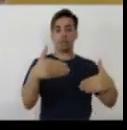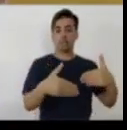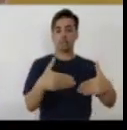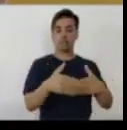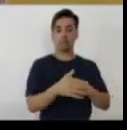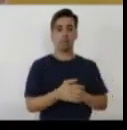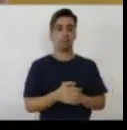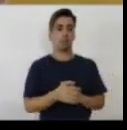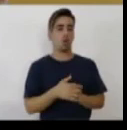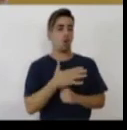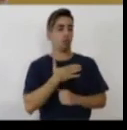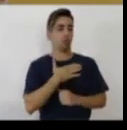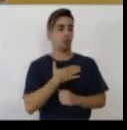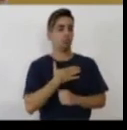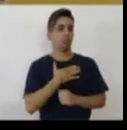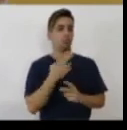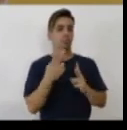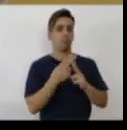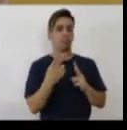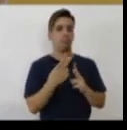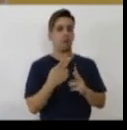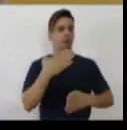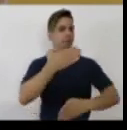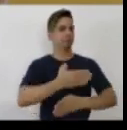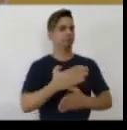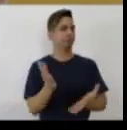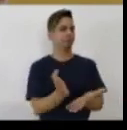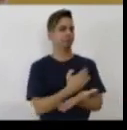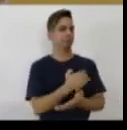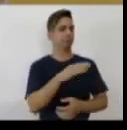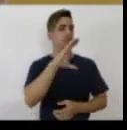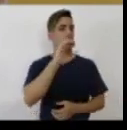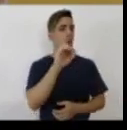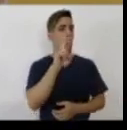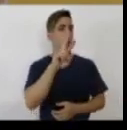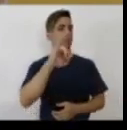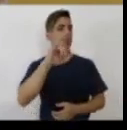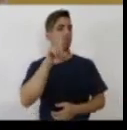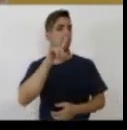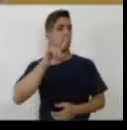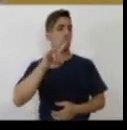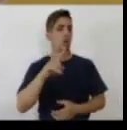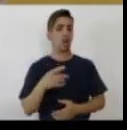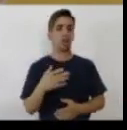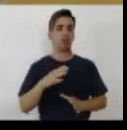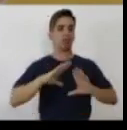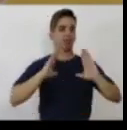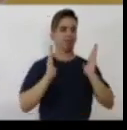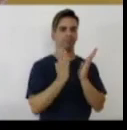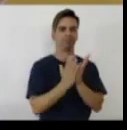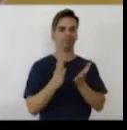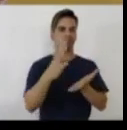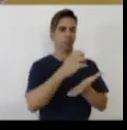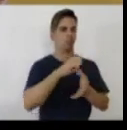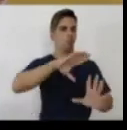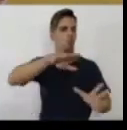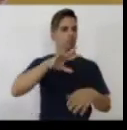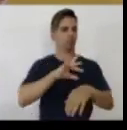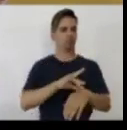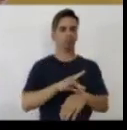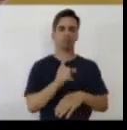la participación que nos toca para evitar que la COVID-19 avance. Por